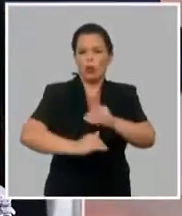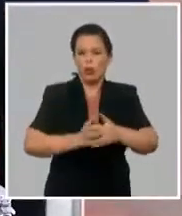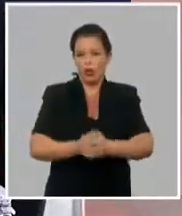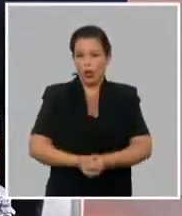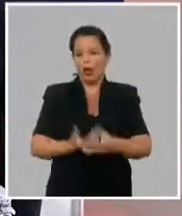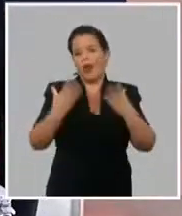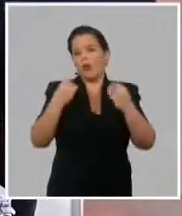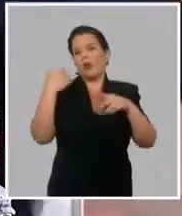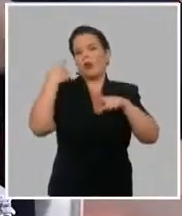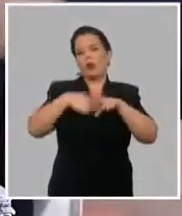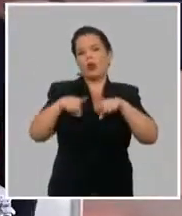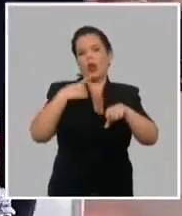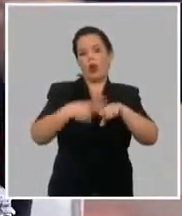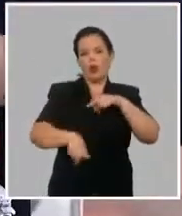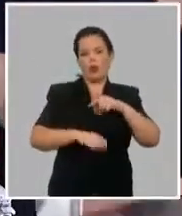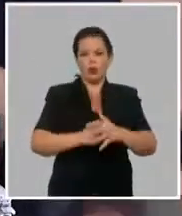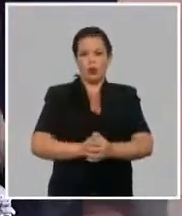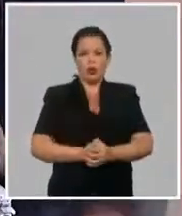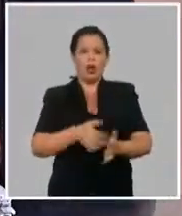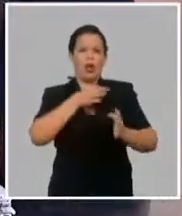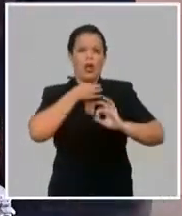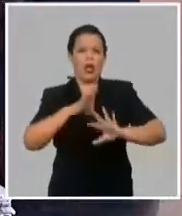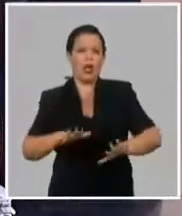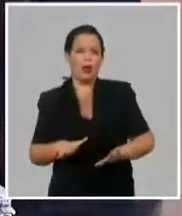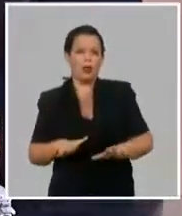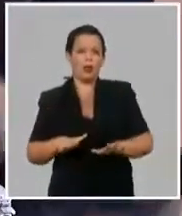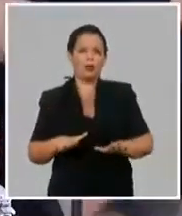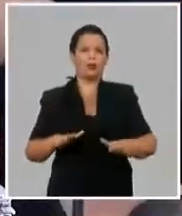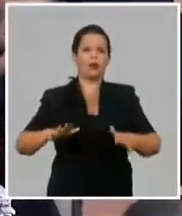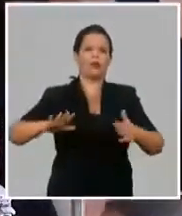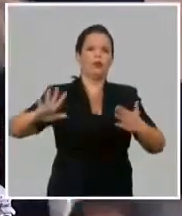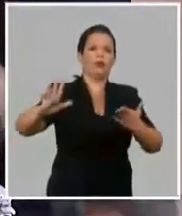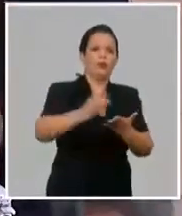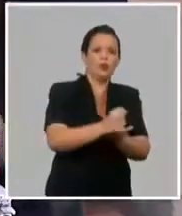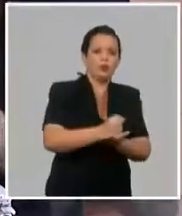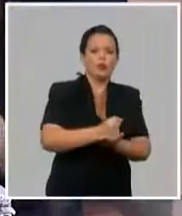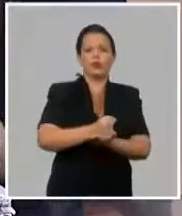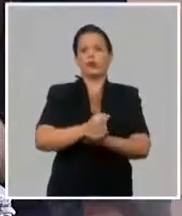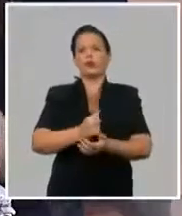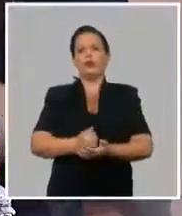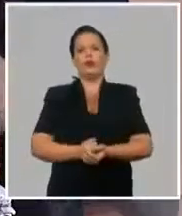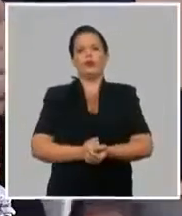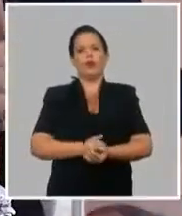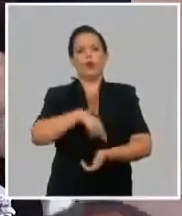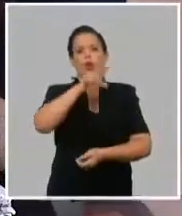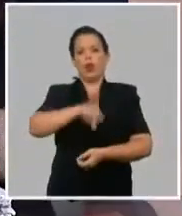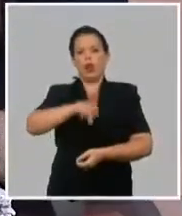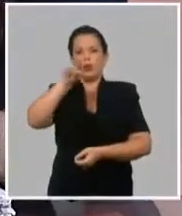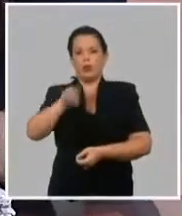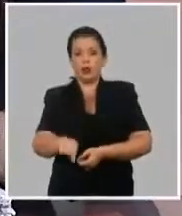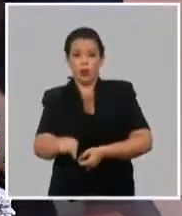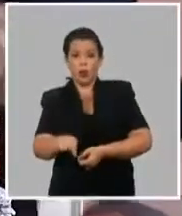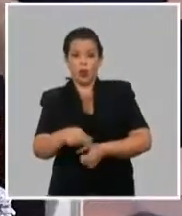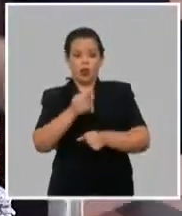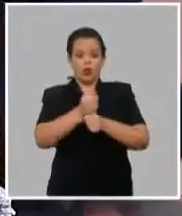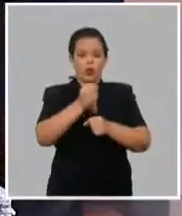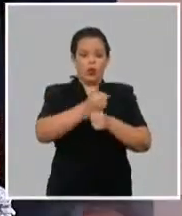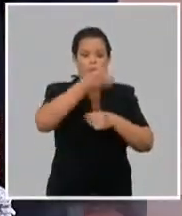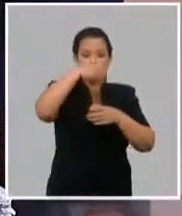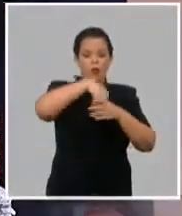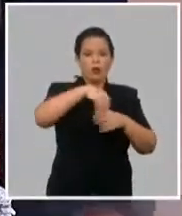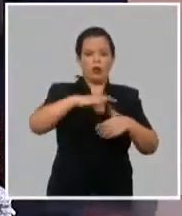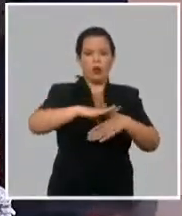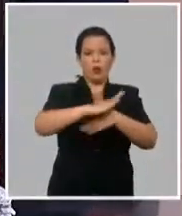tomadas como las retiradas de todo el personal de la embajada de estado de casi todo el personal de la embajada eeuu en cuba la